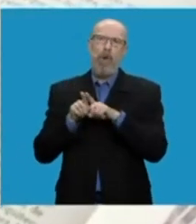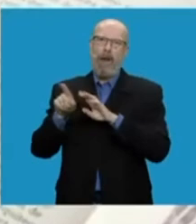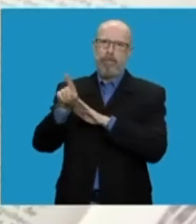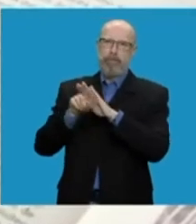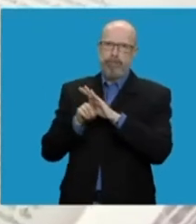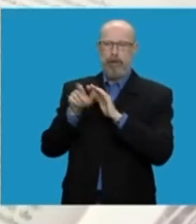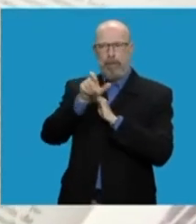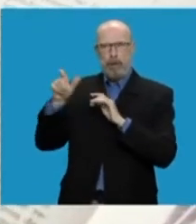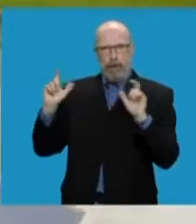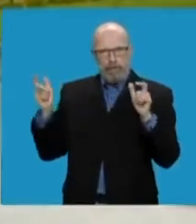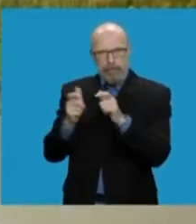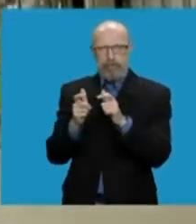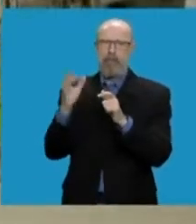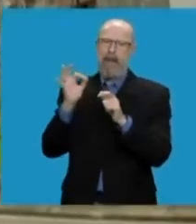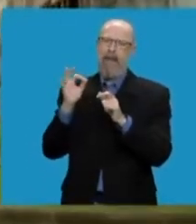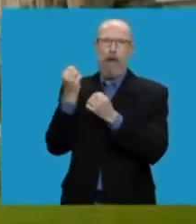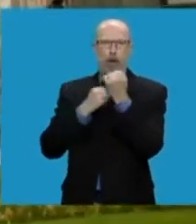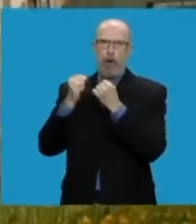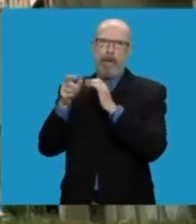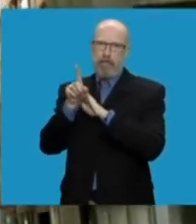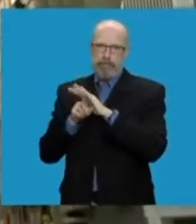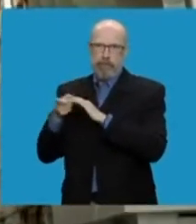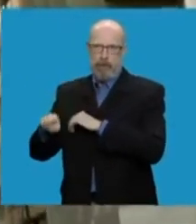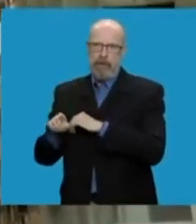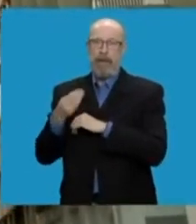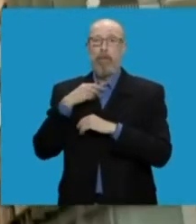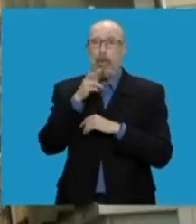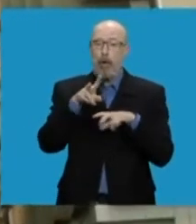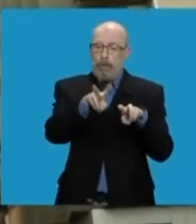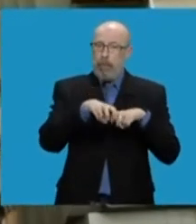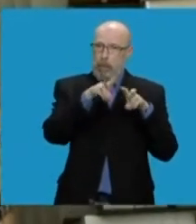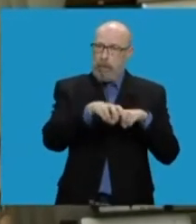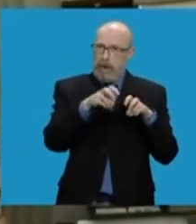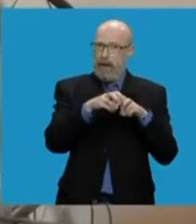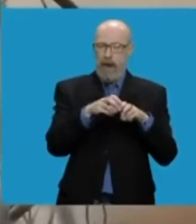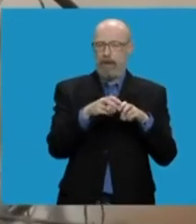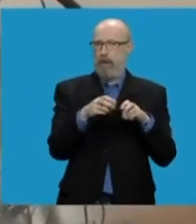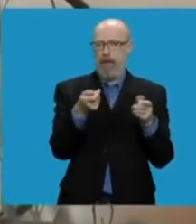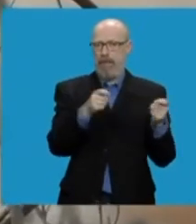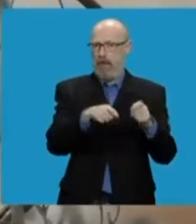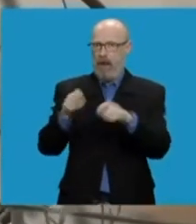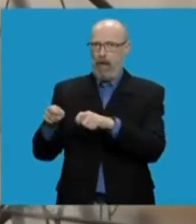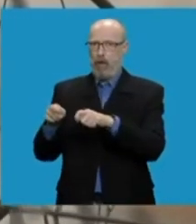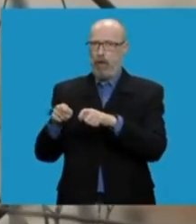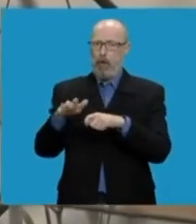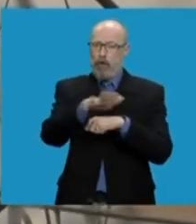población como en actividad económica. Hay que contar cómo se han ido cerrando las minas, cómo se están despoblando las cuencas mineras y cómo está